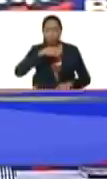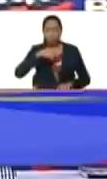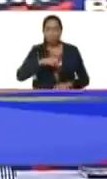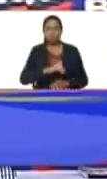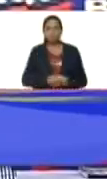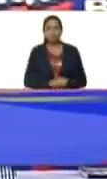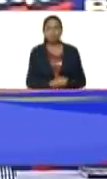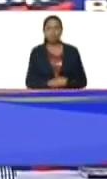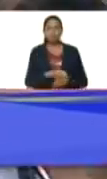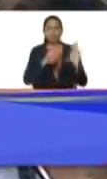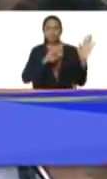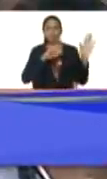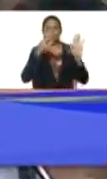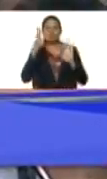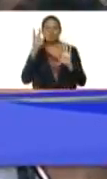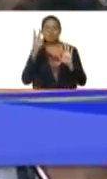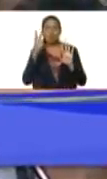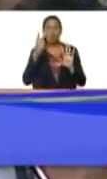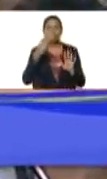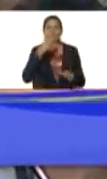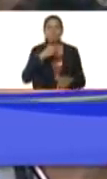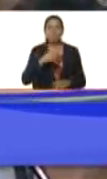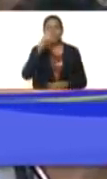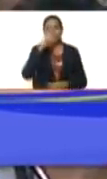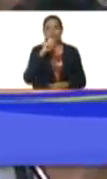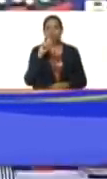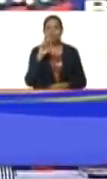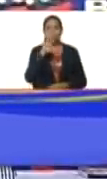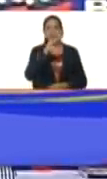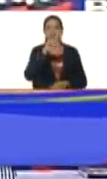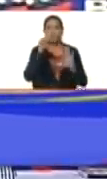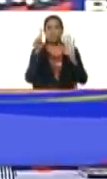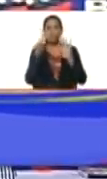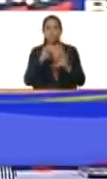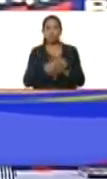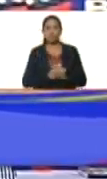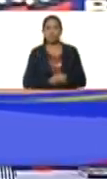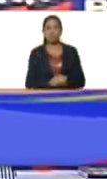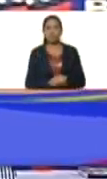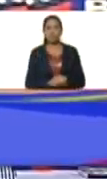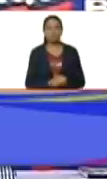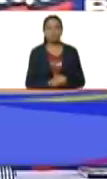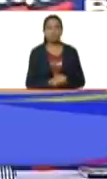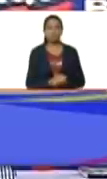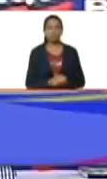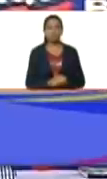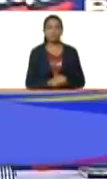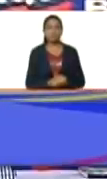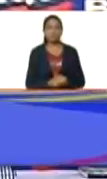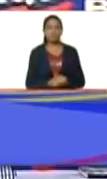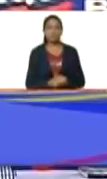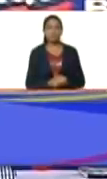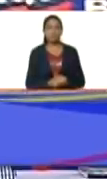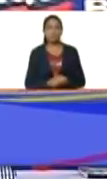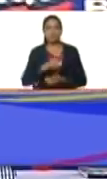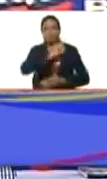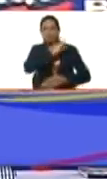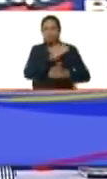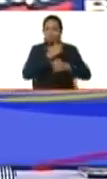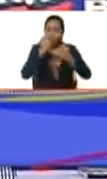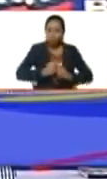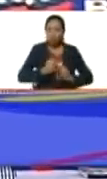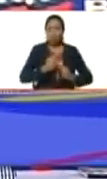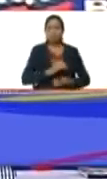señor, 18 de diciembre del año 46. 18 de diciembre del año 46, lo que está es duro, pues,